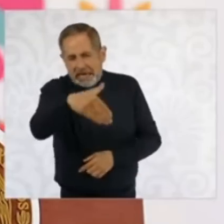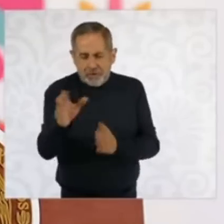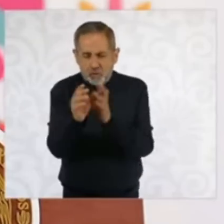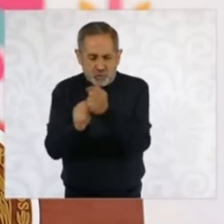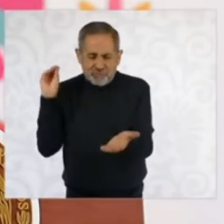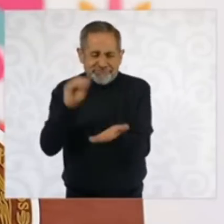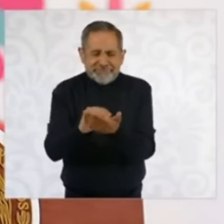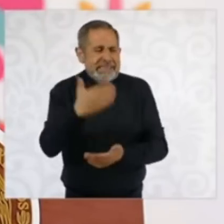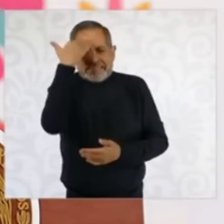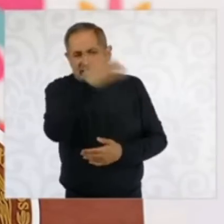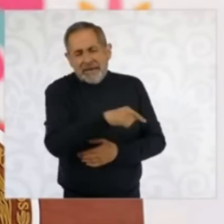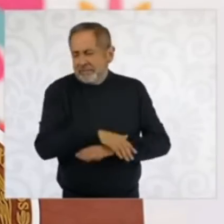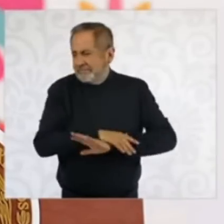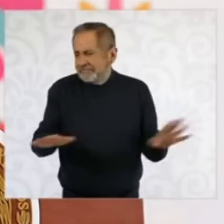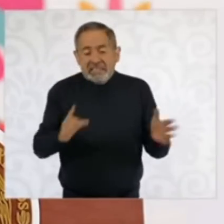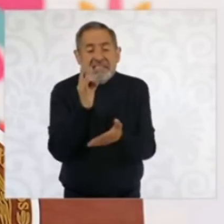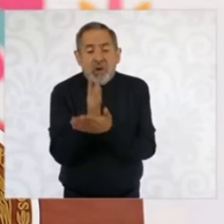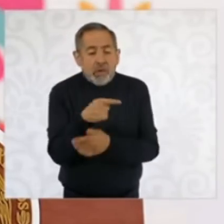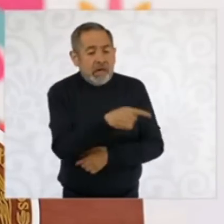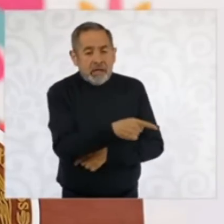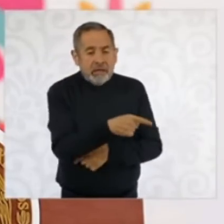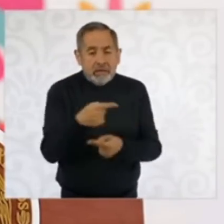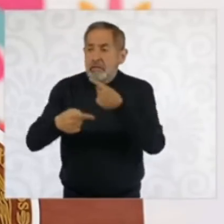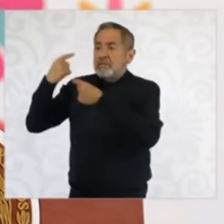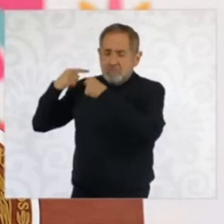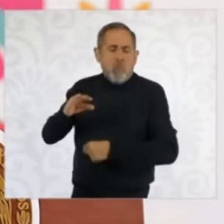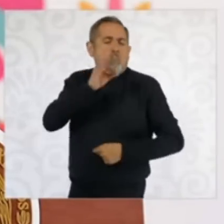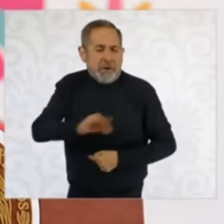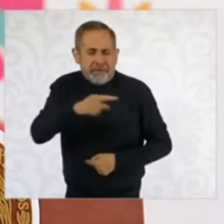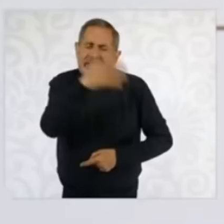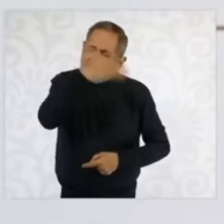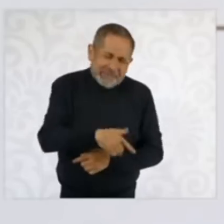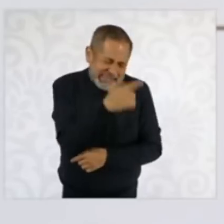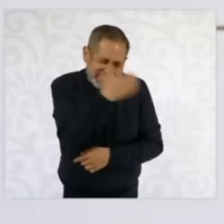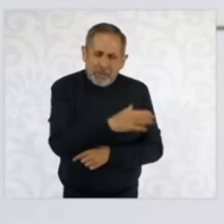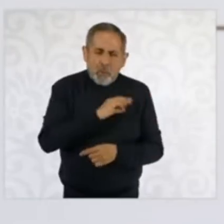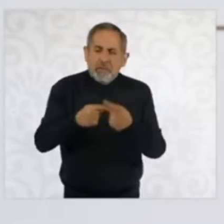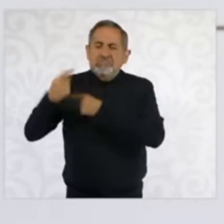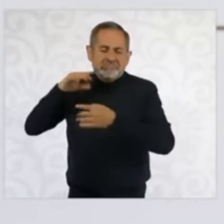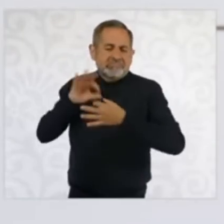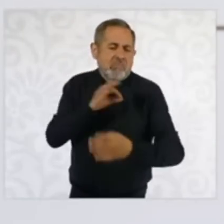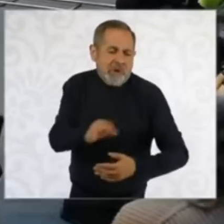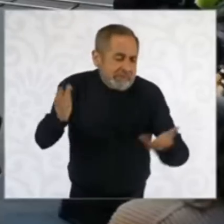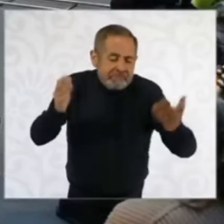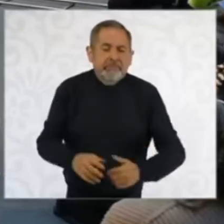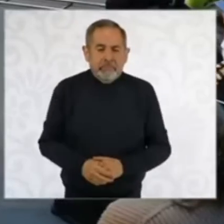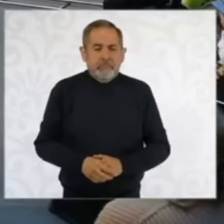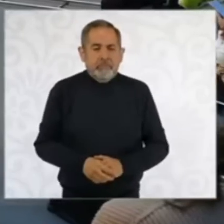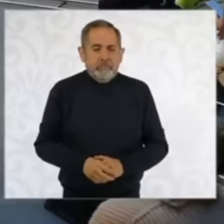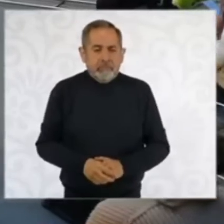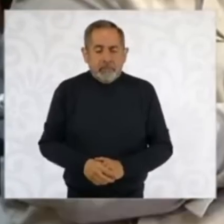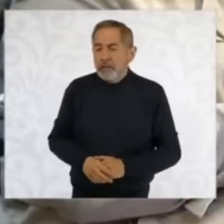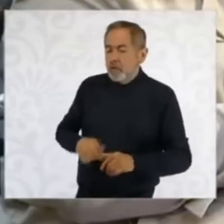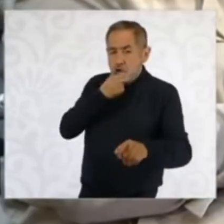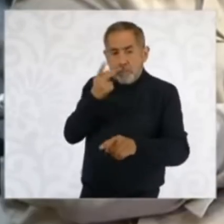es la única forma en que puede haber retroactividad. También el ministro lo sabe. Entonces ya tienen un esquema,